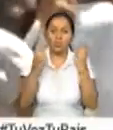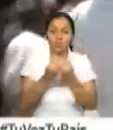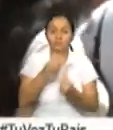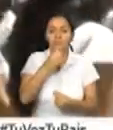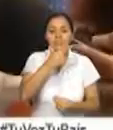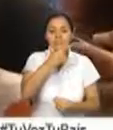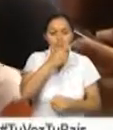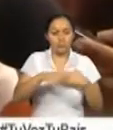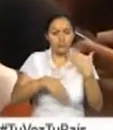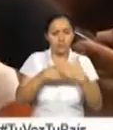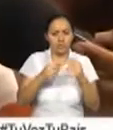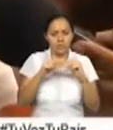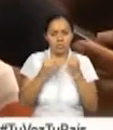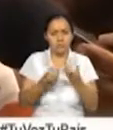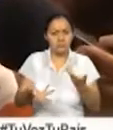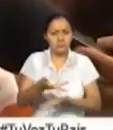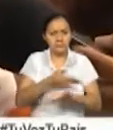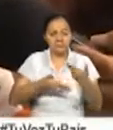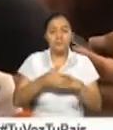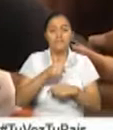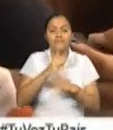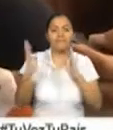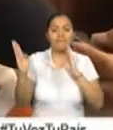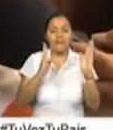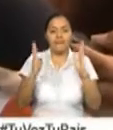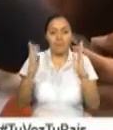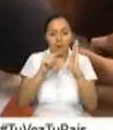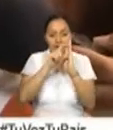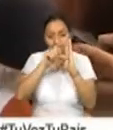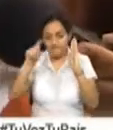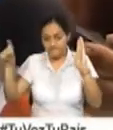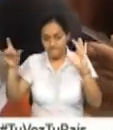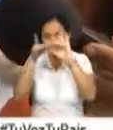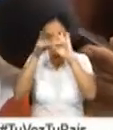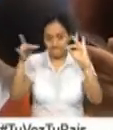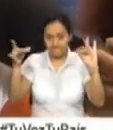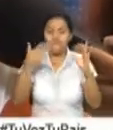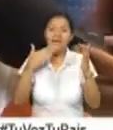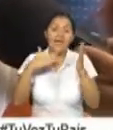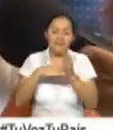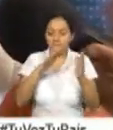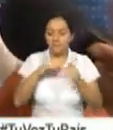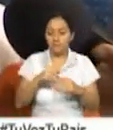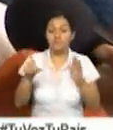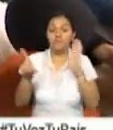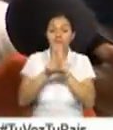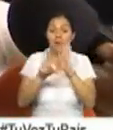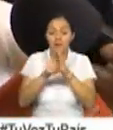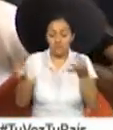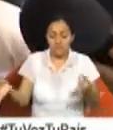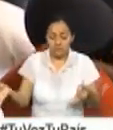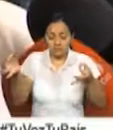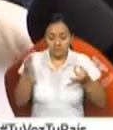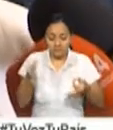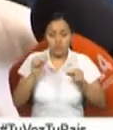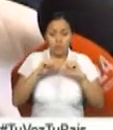del país. Consta una transitoria en la que dice que en el caso de que llegue acá un proyecto de ley específica para los